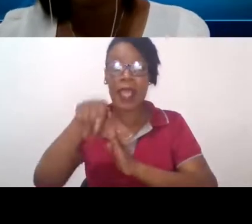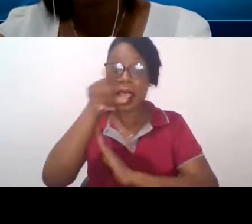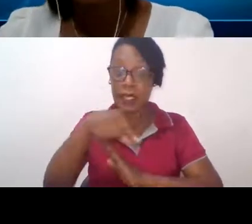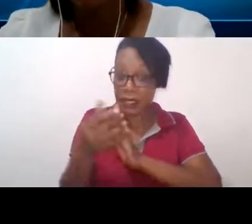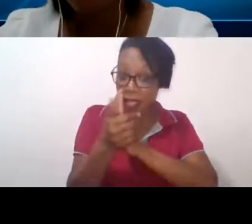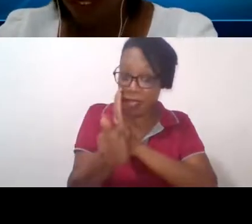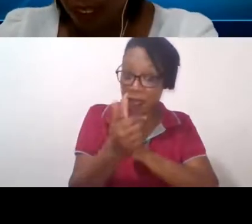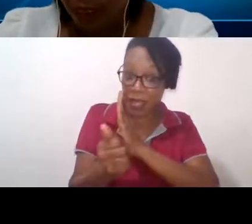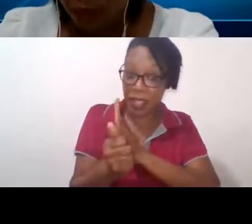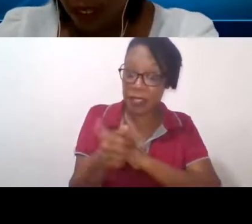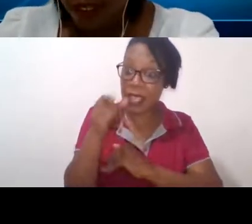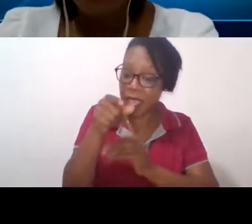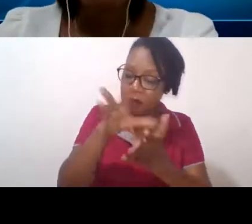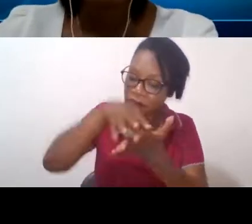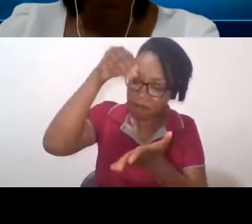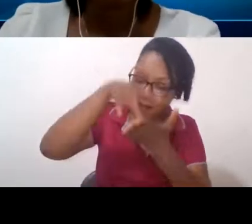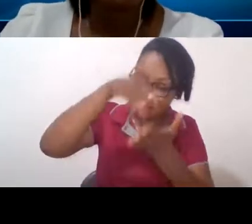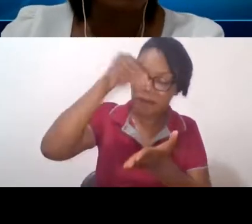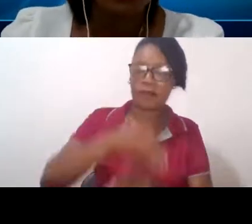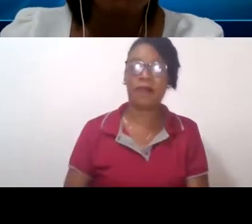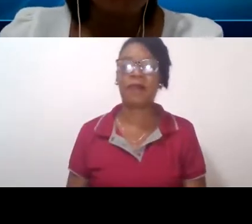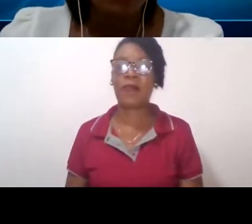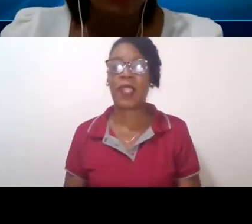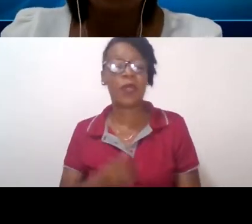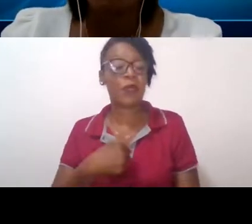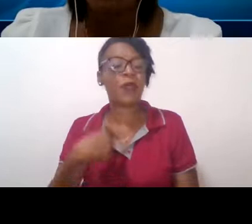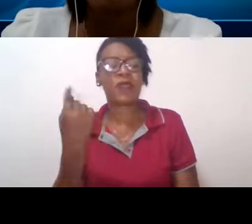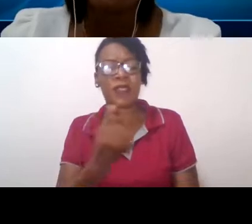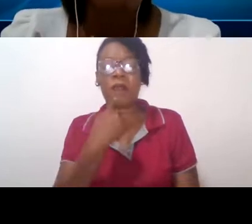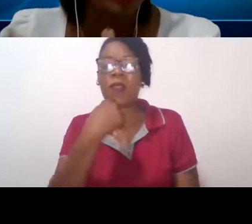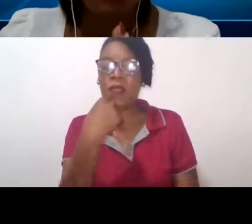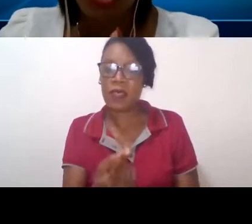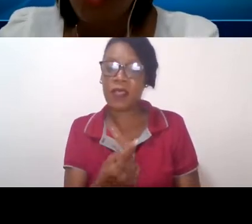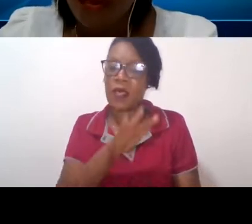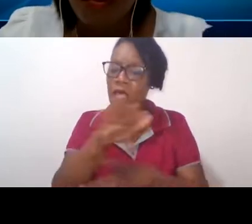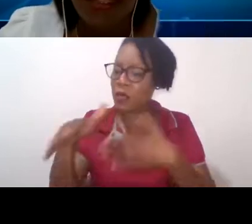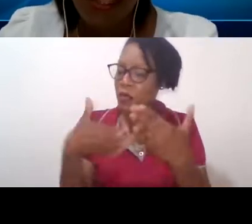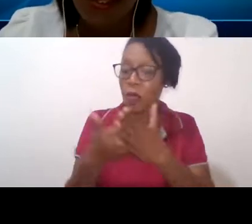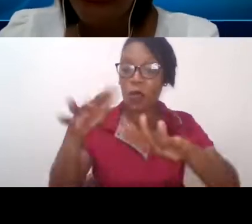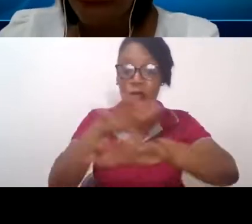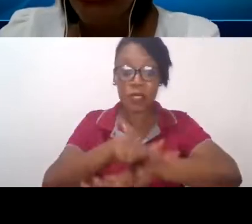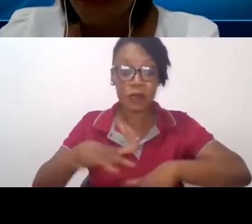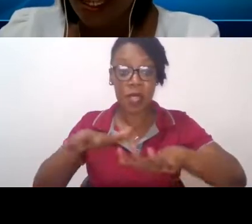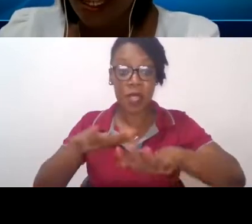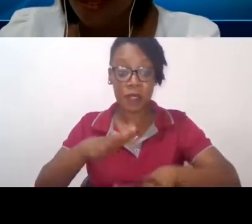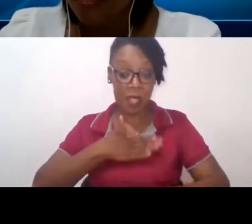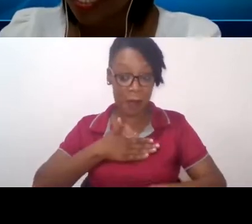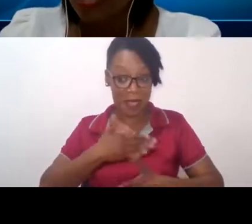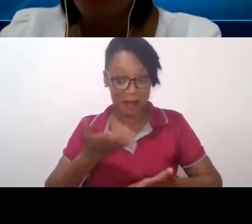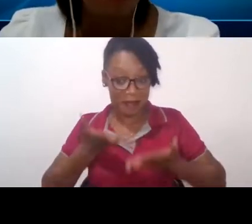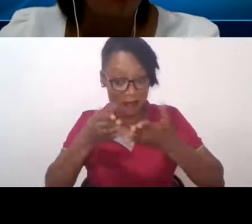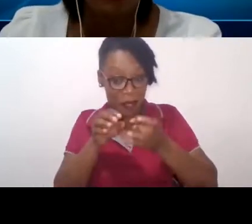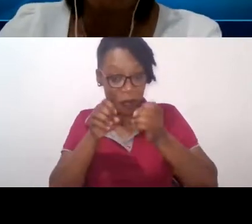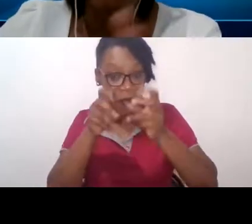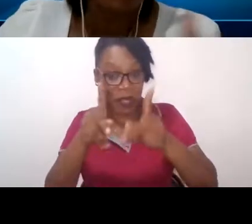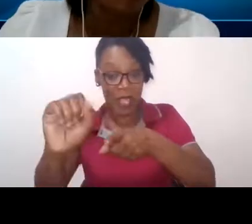capacidades que ellos van a ir aprendiendo. Siempre lo he dicho en todos los espacios que me permiten capacitar